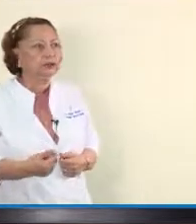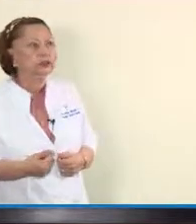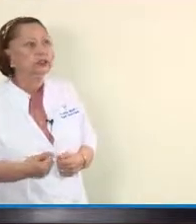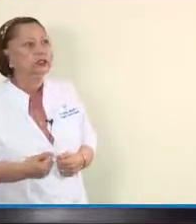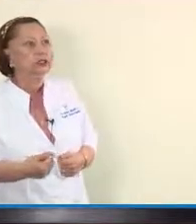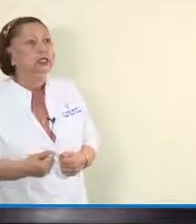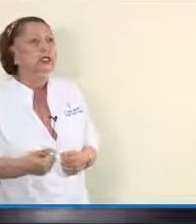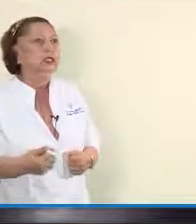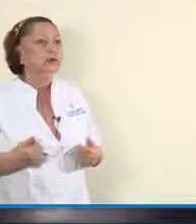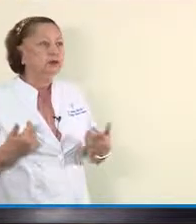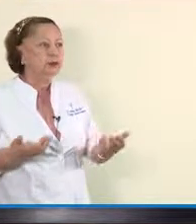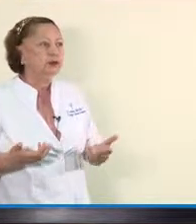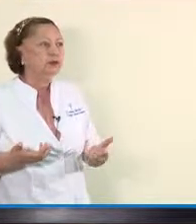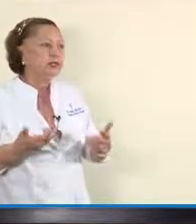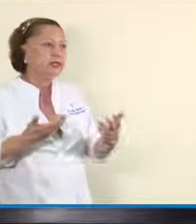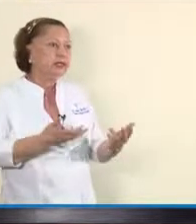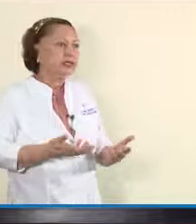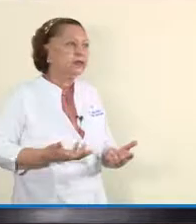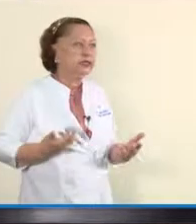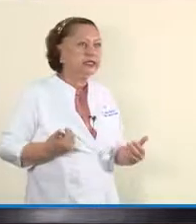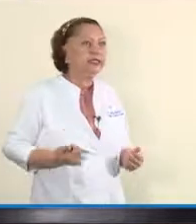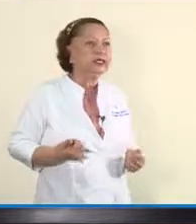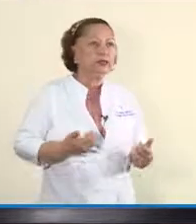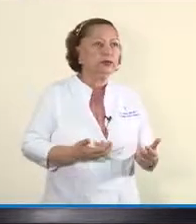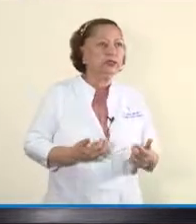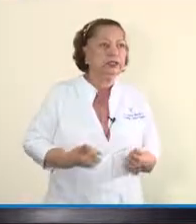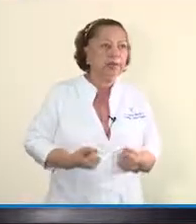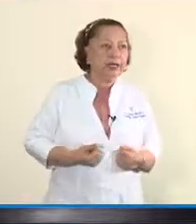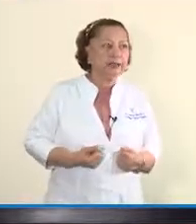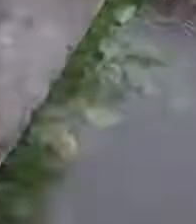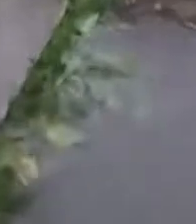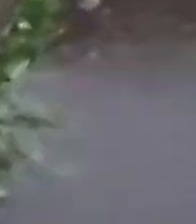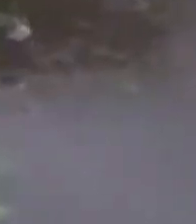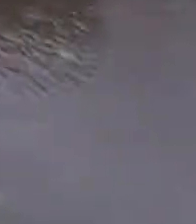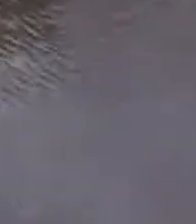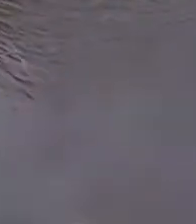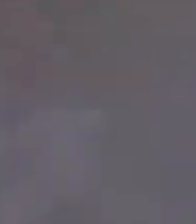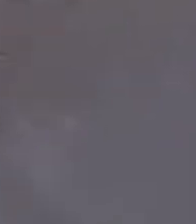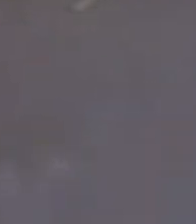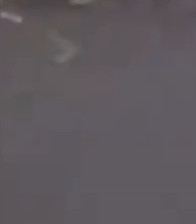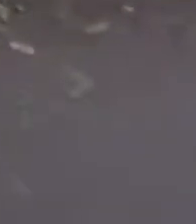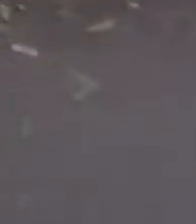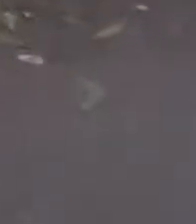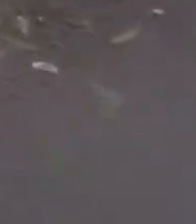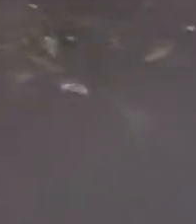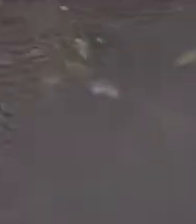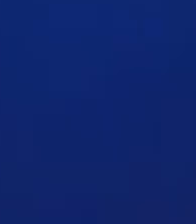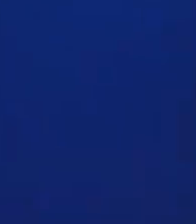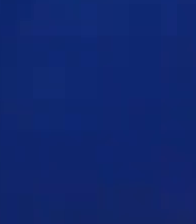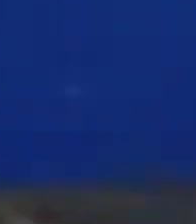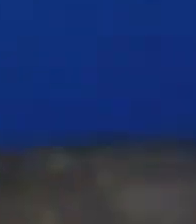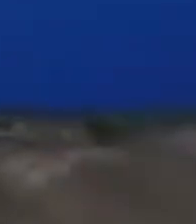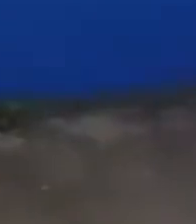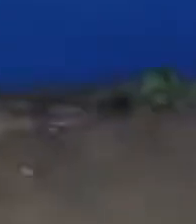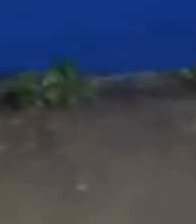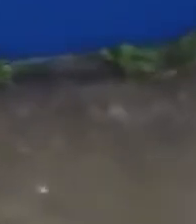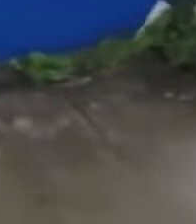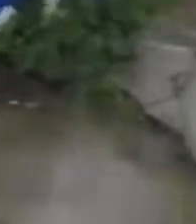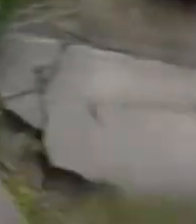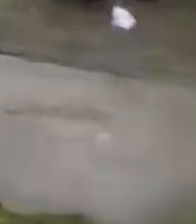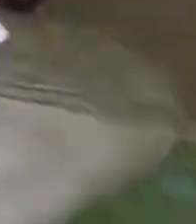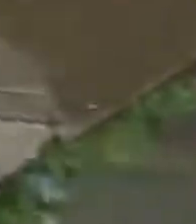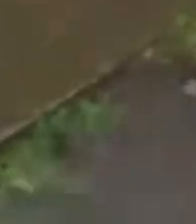costado tanto y probablemente salís bien de eso que te pasa. Pero vas a estar